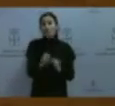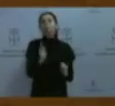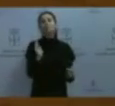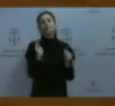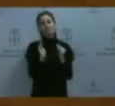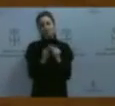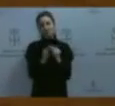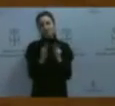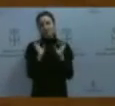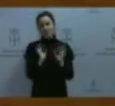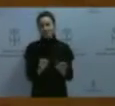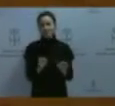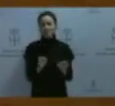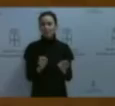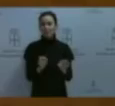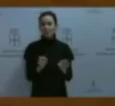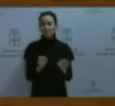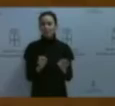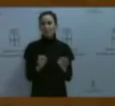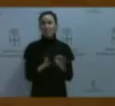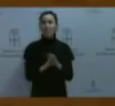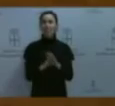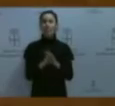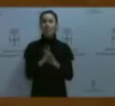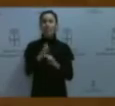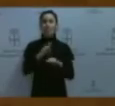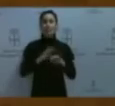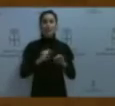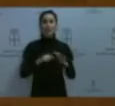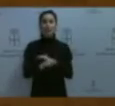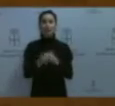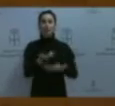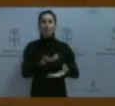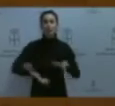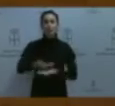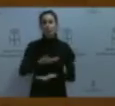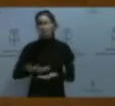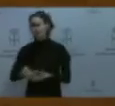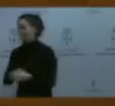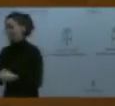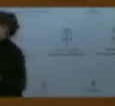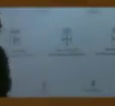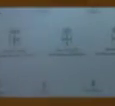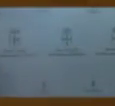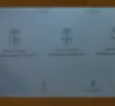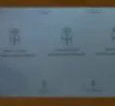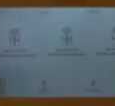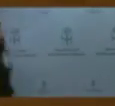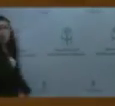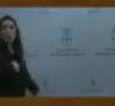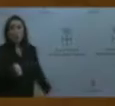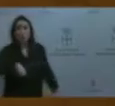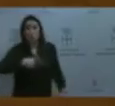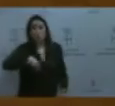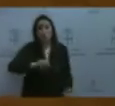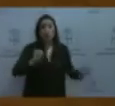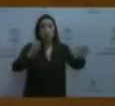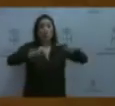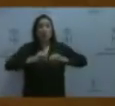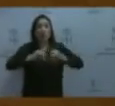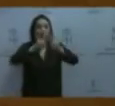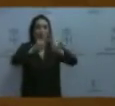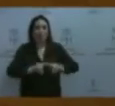que fuera compartida y que se avanzara hacia una gestión cooperativa. Pero bueno, como digo, estamos de acuerdo con esa auditoría, y lo que nos gustaría